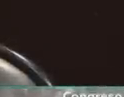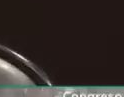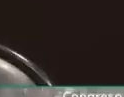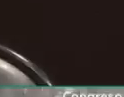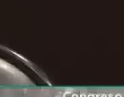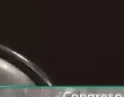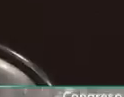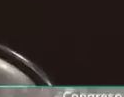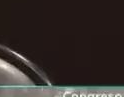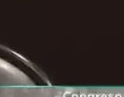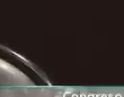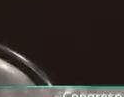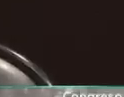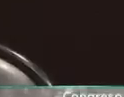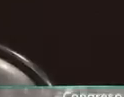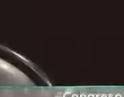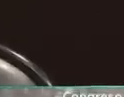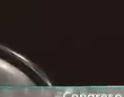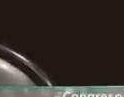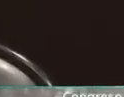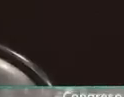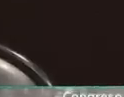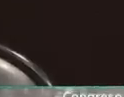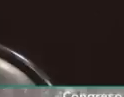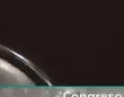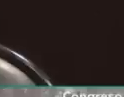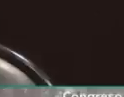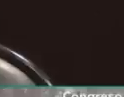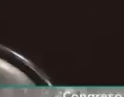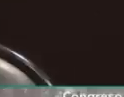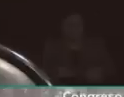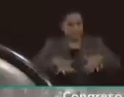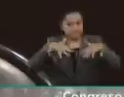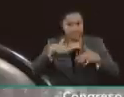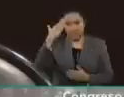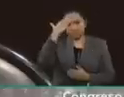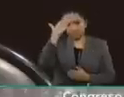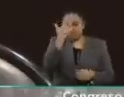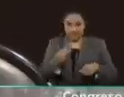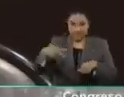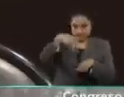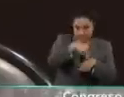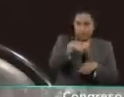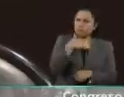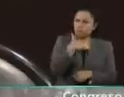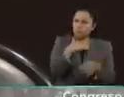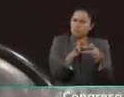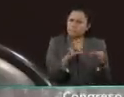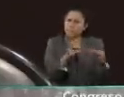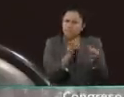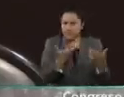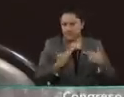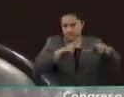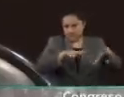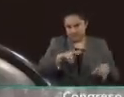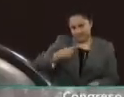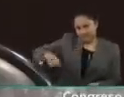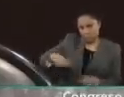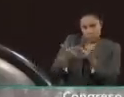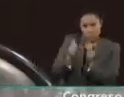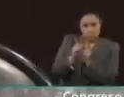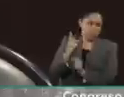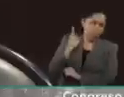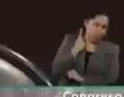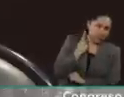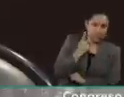honorable Congreso de la Unión. Hago uso de esta alta tribuna para hablar en nombre de mi partido, el Revolucionario Institucional.